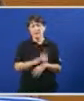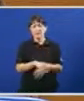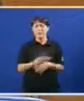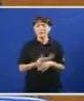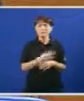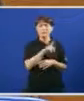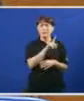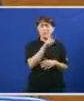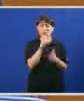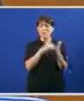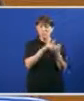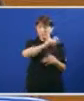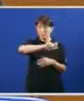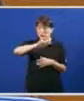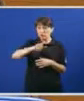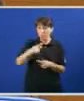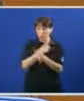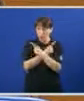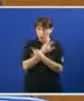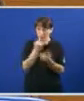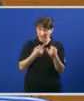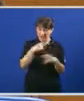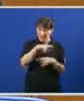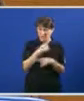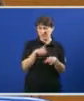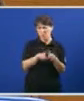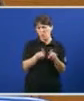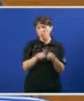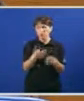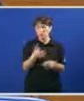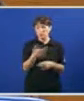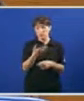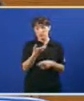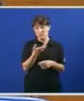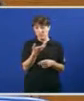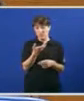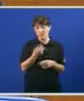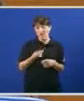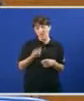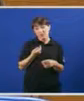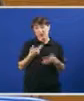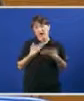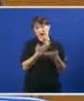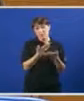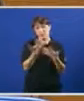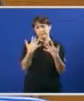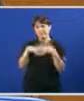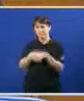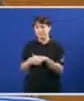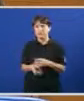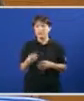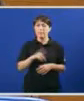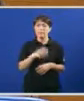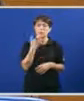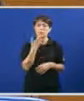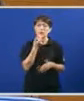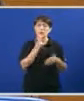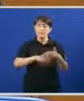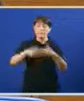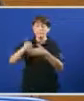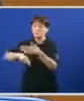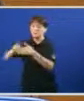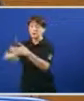desempregadas que están percibiendo un subsidio, una renta de inserción. He traducido a ingresos mensuales nada